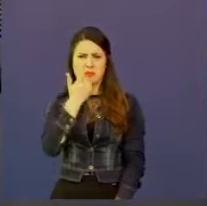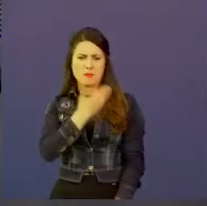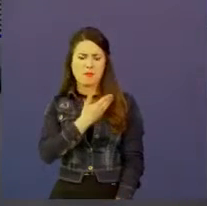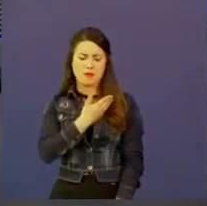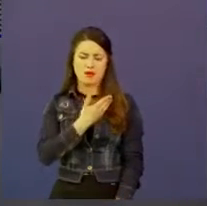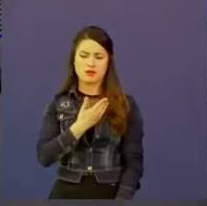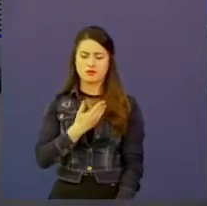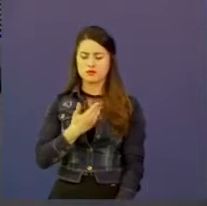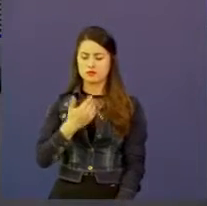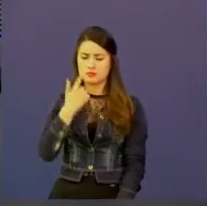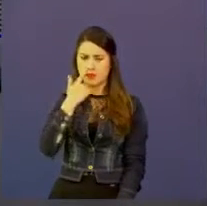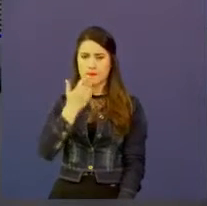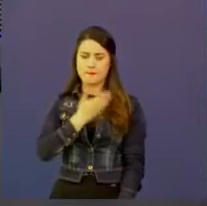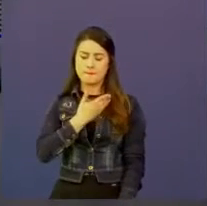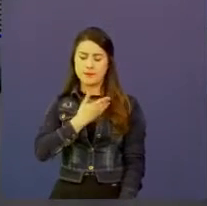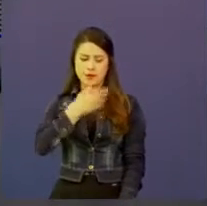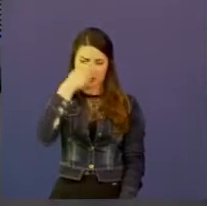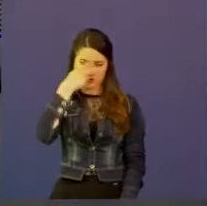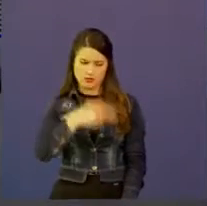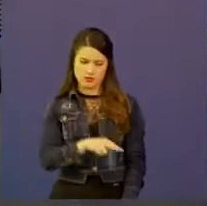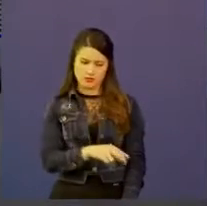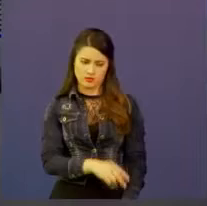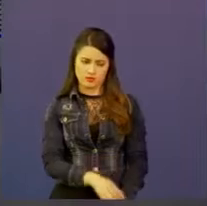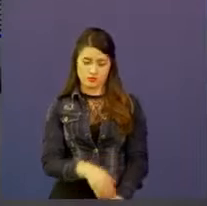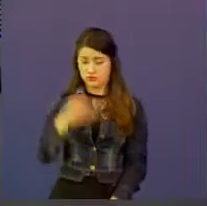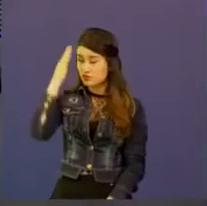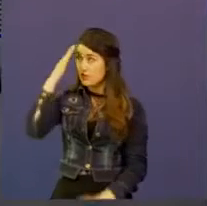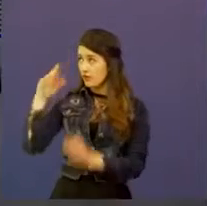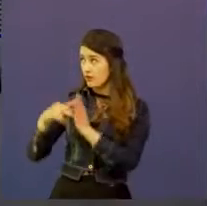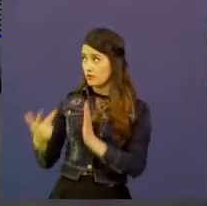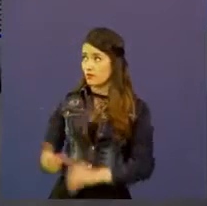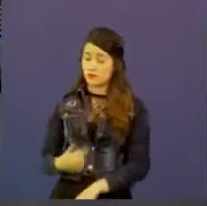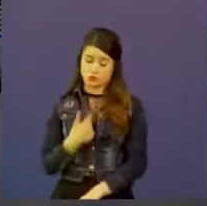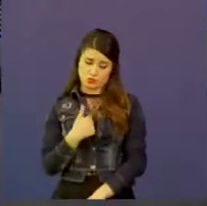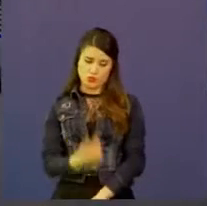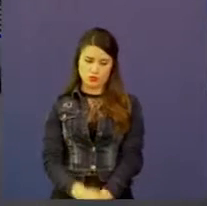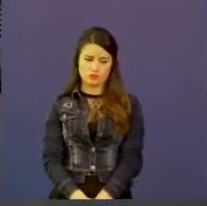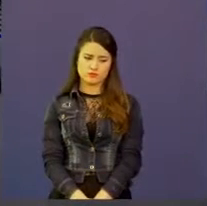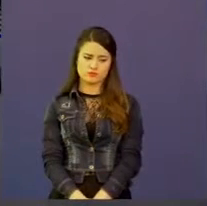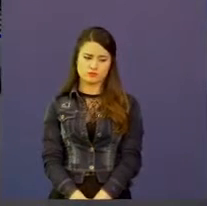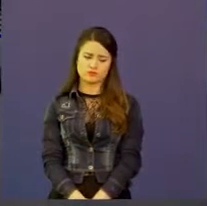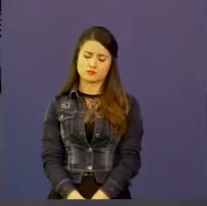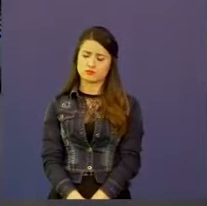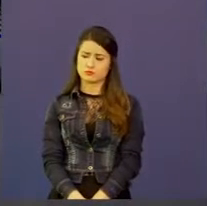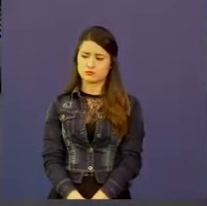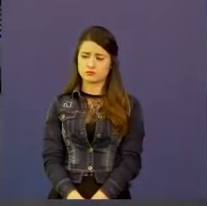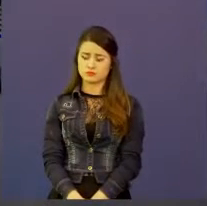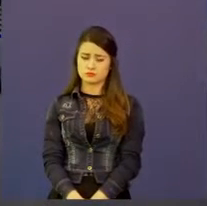jerarquía admitiendo su ignorancia en el uso de las tecnologías ante los hijos?